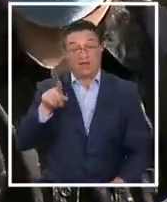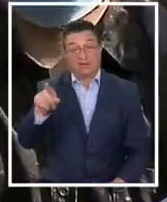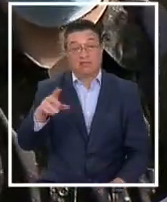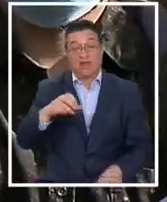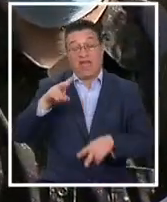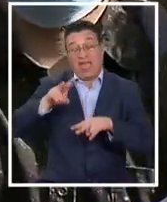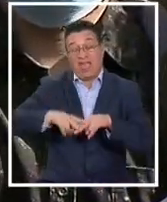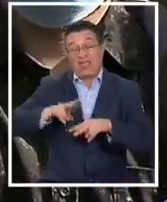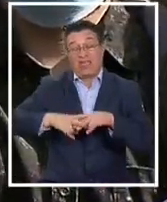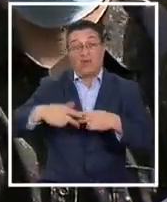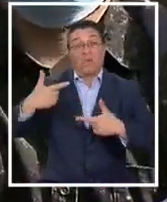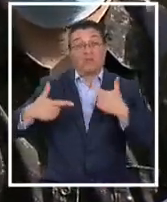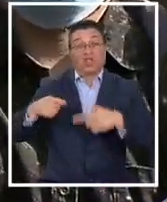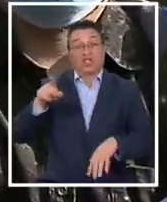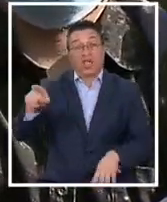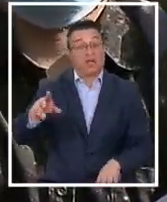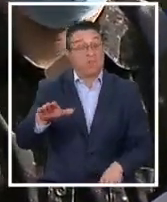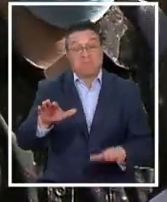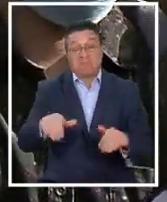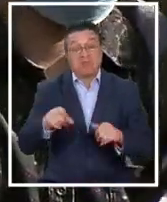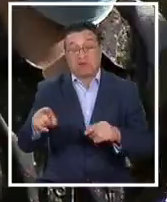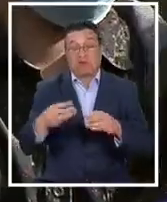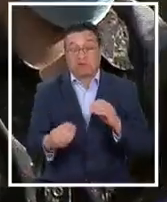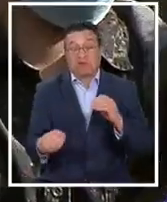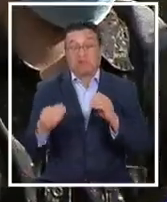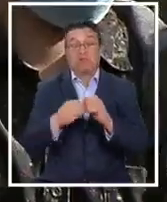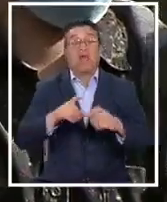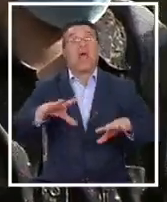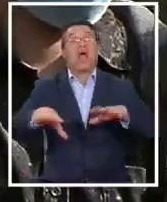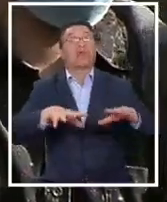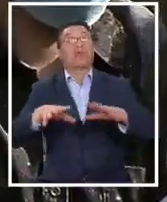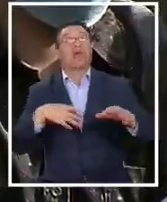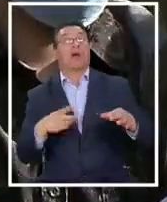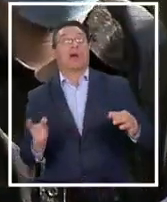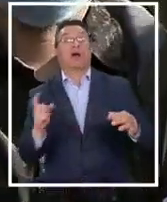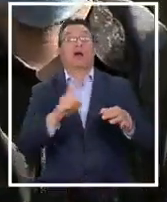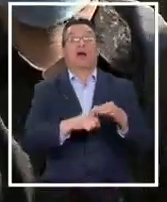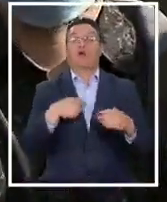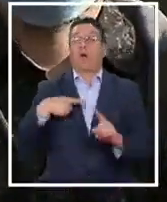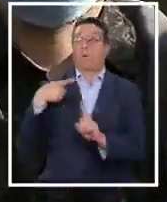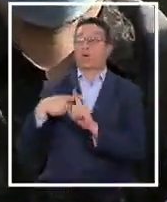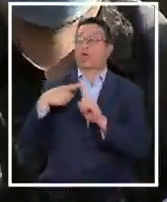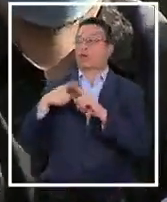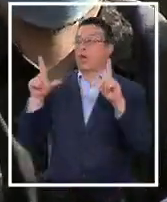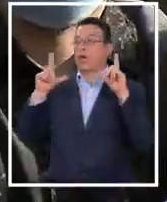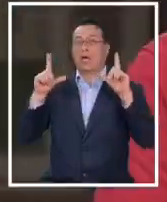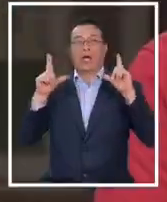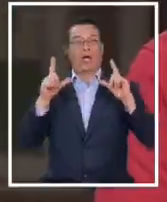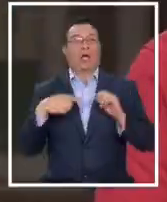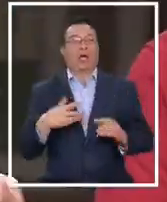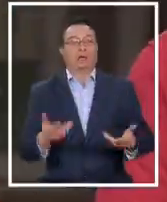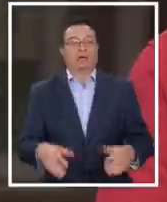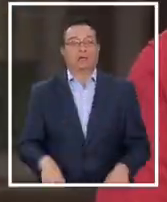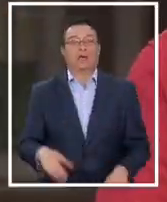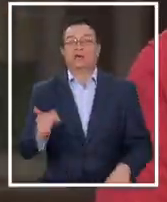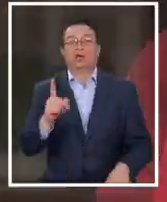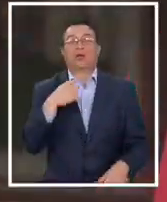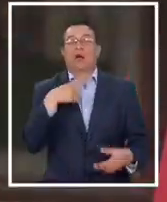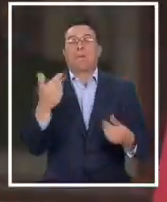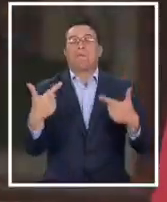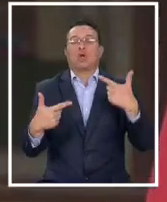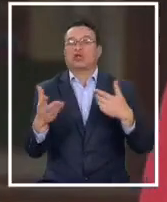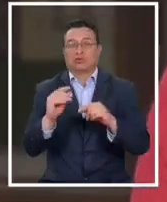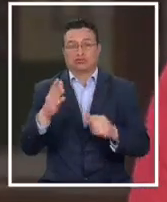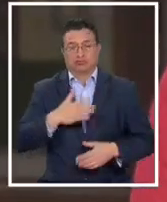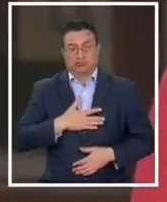de una vieja política. Es pensar que sumarse a una actividad probablemente le trae una rentabilidad por aquí, por allá. Aquí no hay ninguna interpretación política.